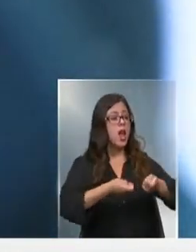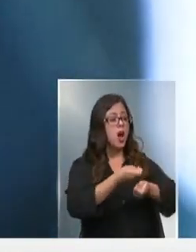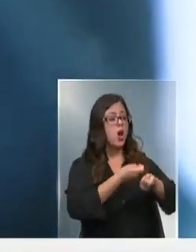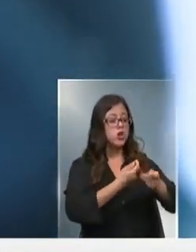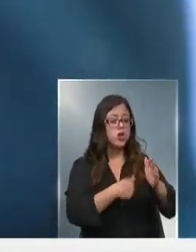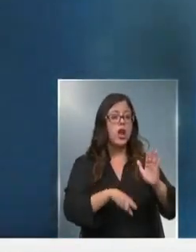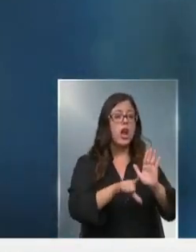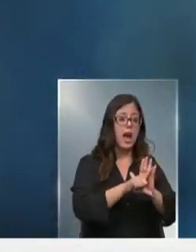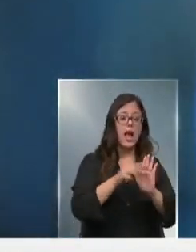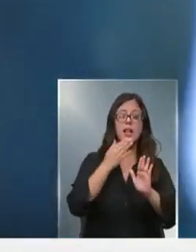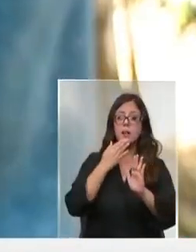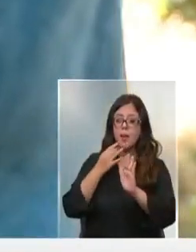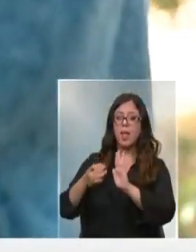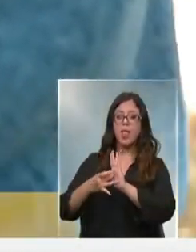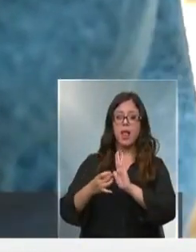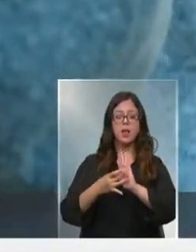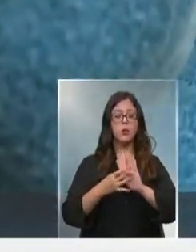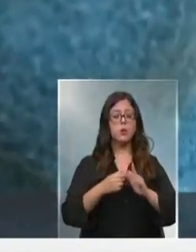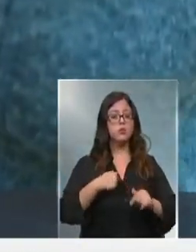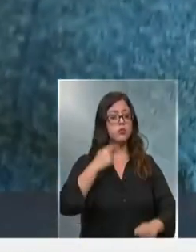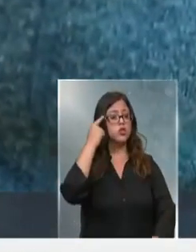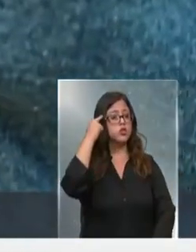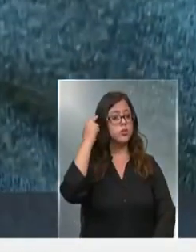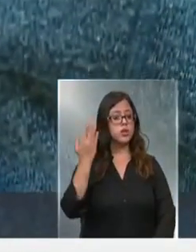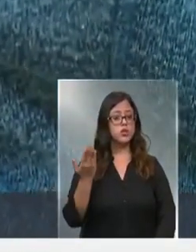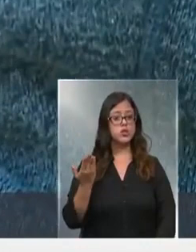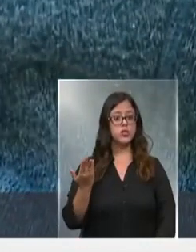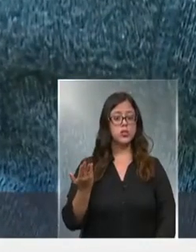también delictuales. Yo creo que